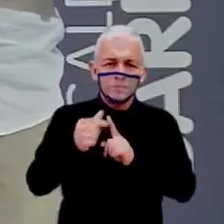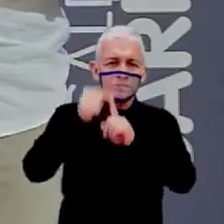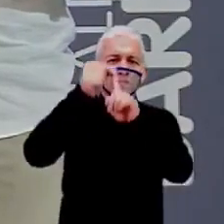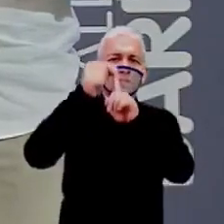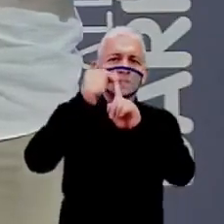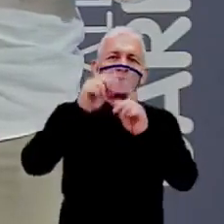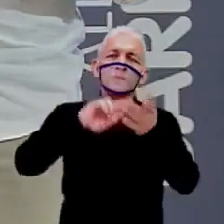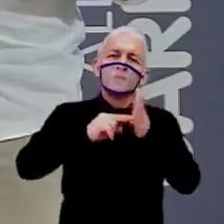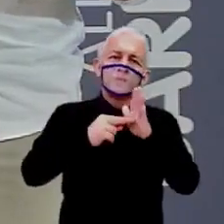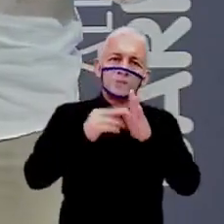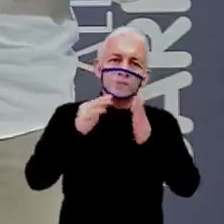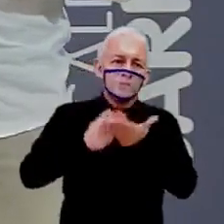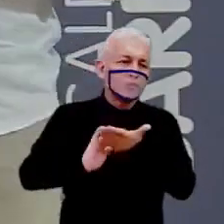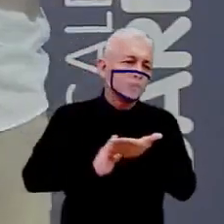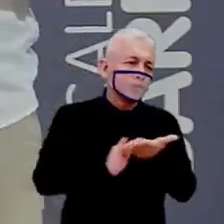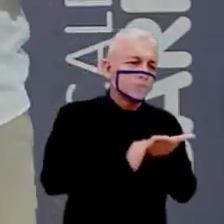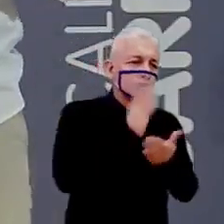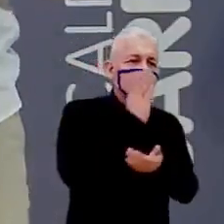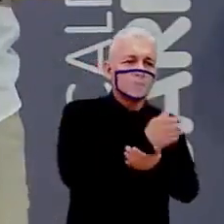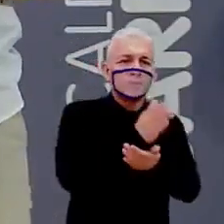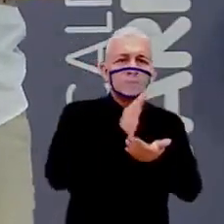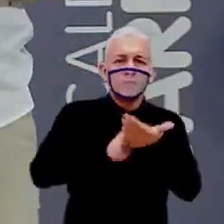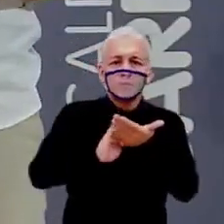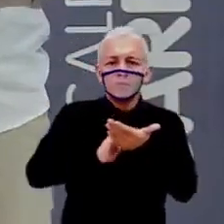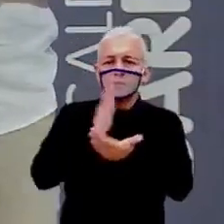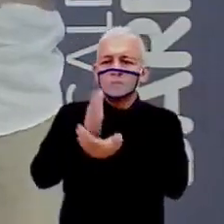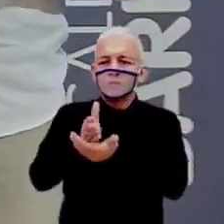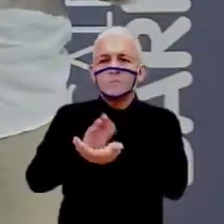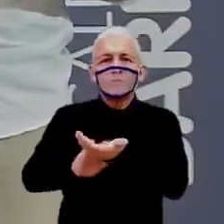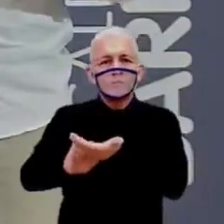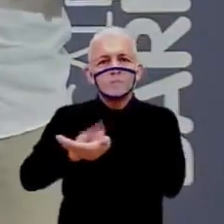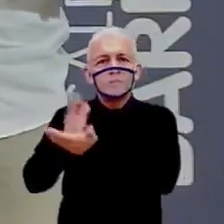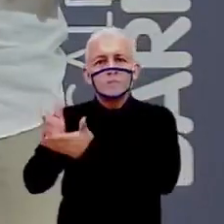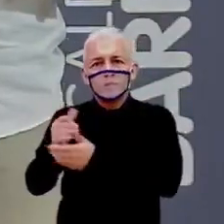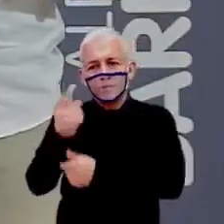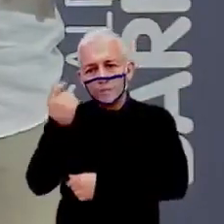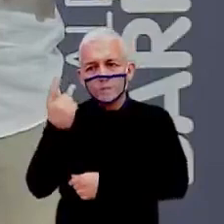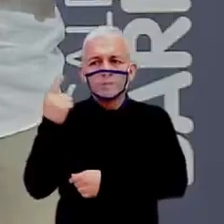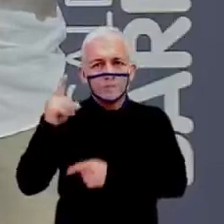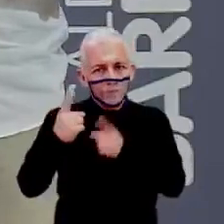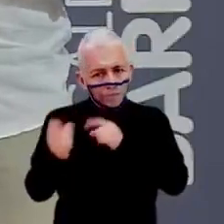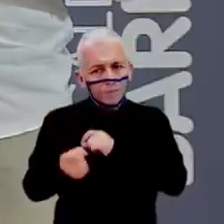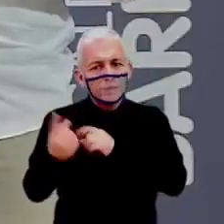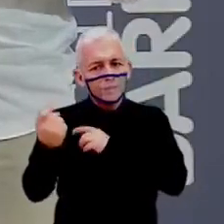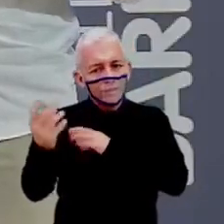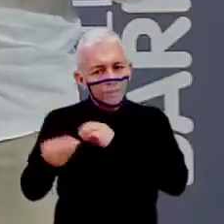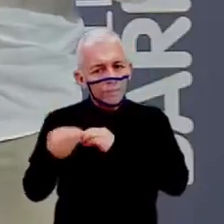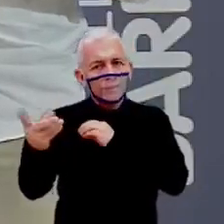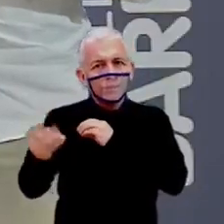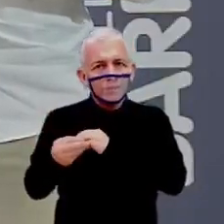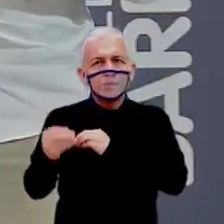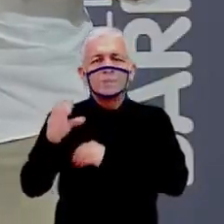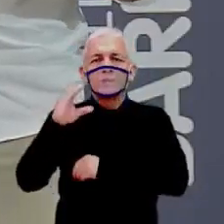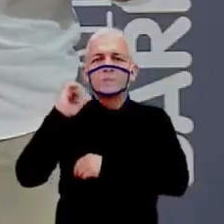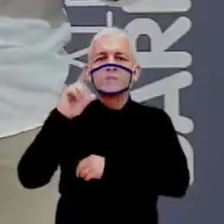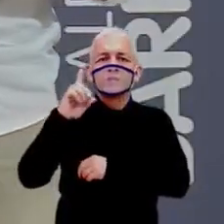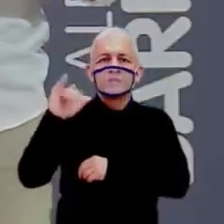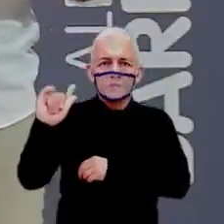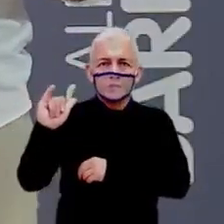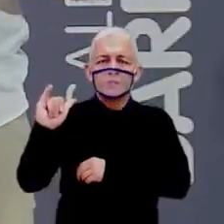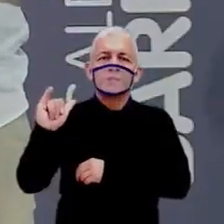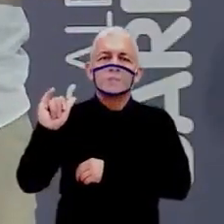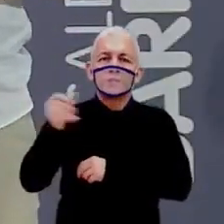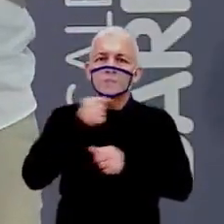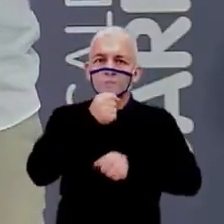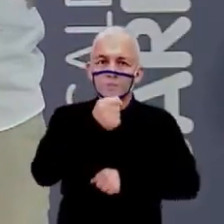contempla las intervenciones que deberá hacer la ciudad en todos los arroyos que aún quedan. Cindy Borrás está en uno de los sectores donde